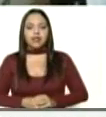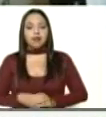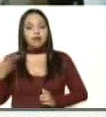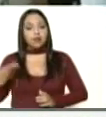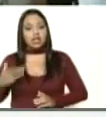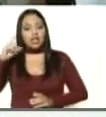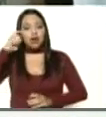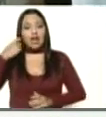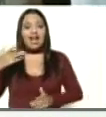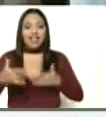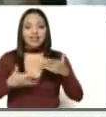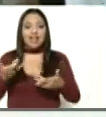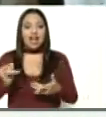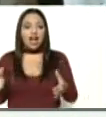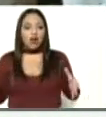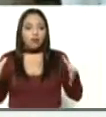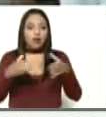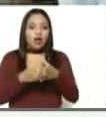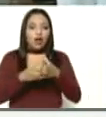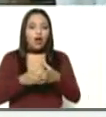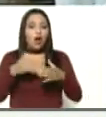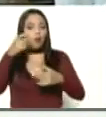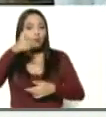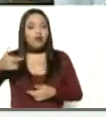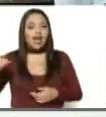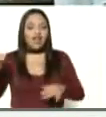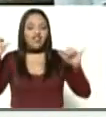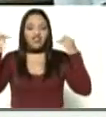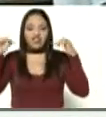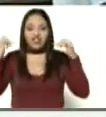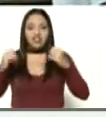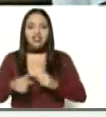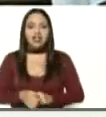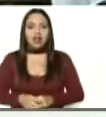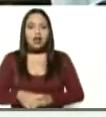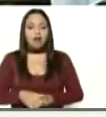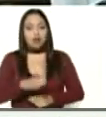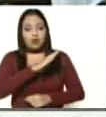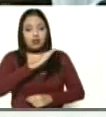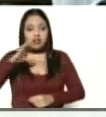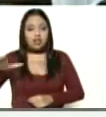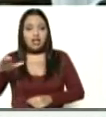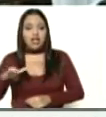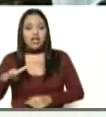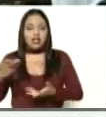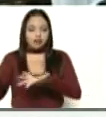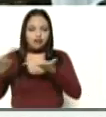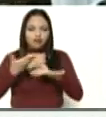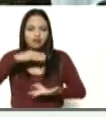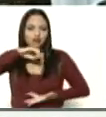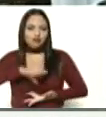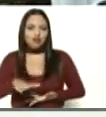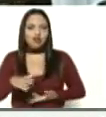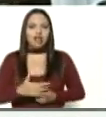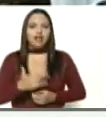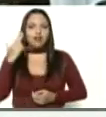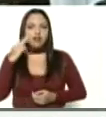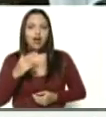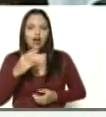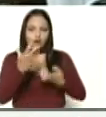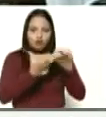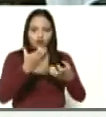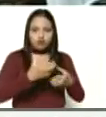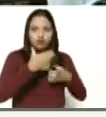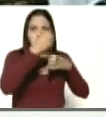actos estarán acompañados por el pueblo que está de fiesta por la dignidad y las glorias herederas del libertador Simón Bolívar. Una antorcha